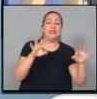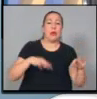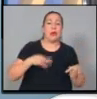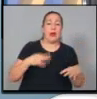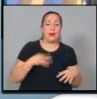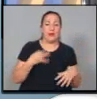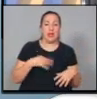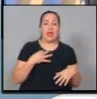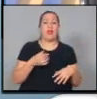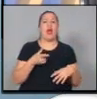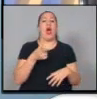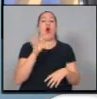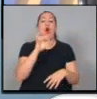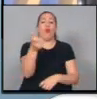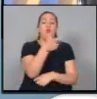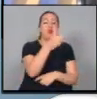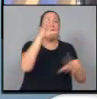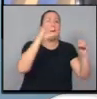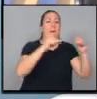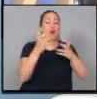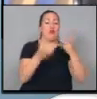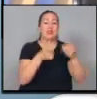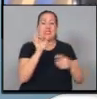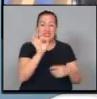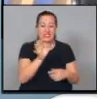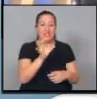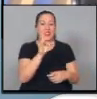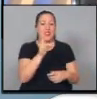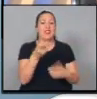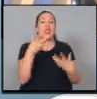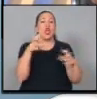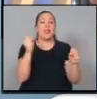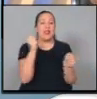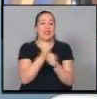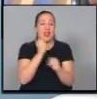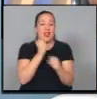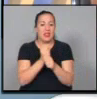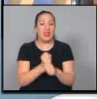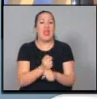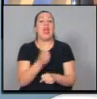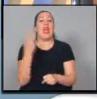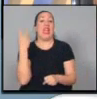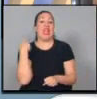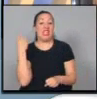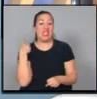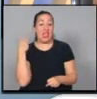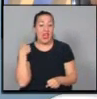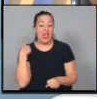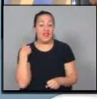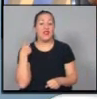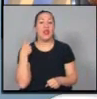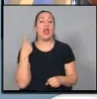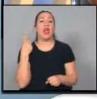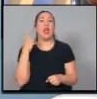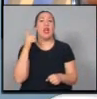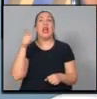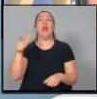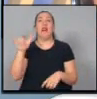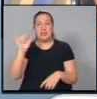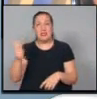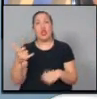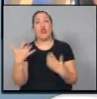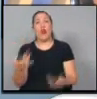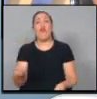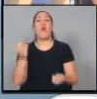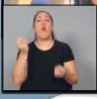incendio. ¿Vos sabés que es difícil para un bombero voluntario encontrar un trabajo y que el patrón, el jefe, esté de acuerdo que cada vez que